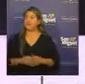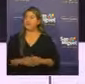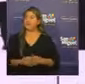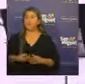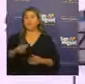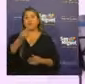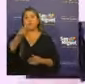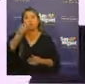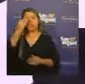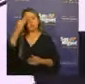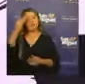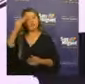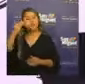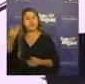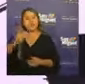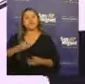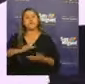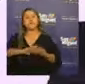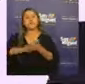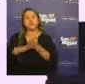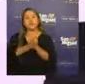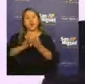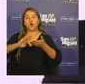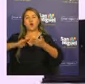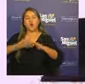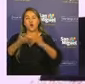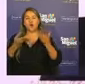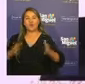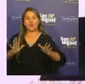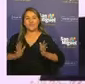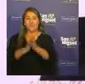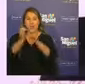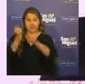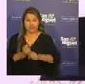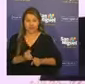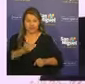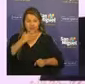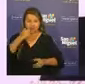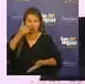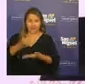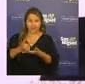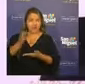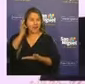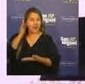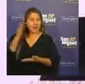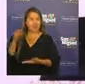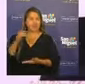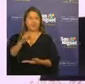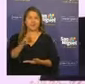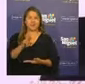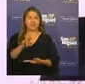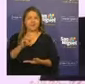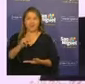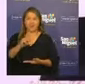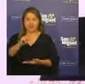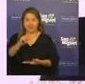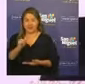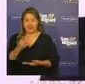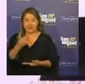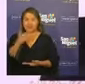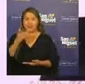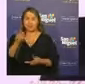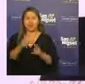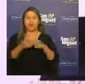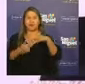Muy buenos días a toda la comunidad de San Miguel, a su alcaldesa Erika Martínez, a todo el honorable Consejo Municipal también,